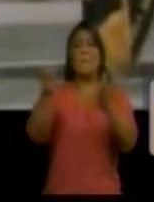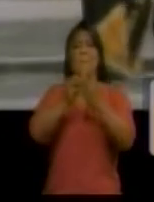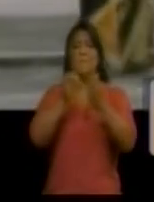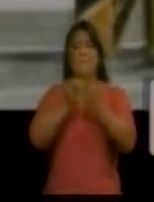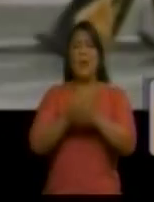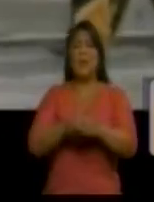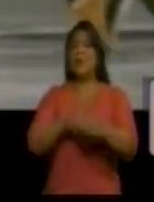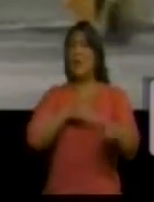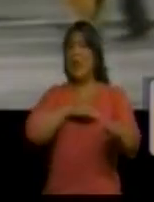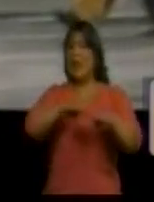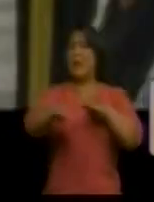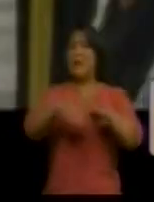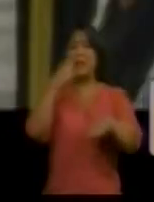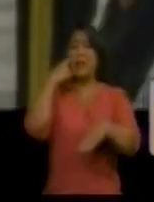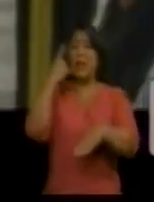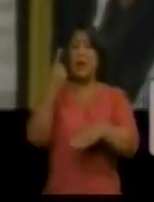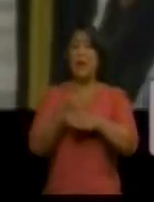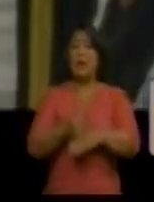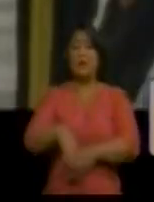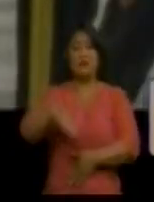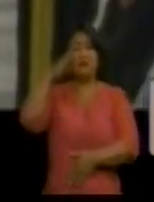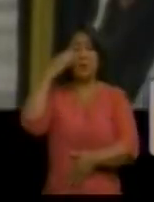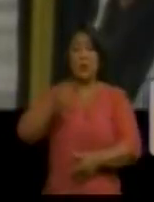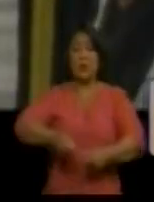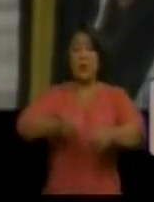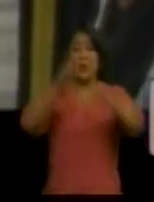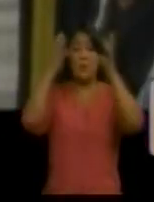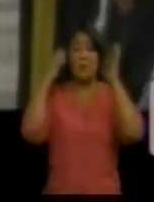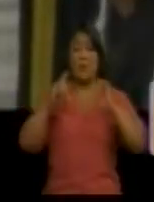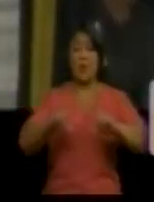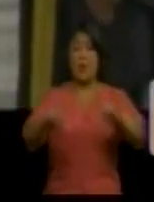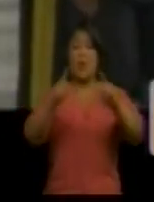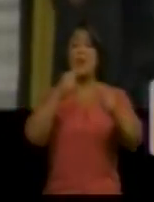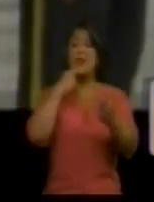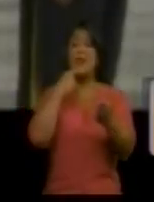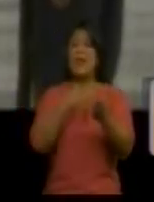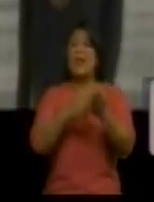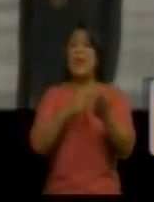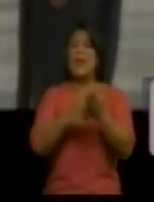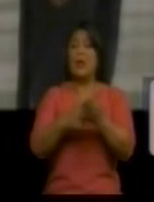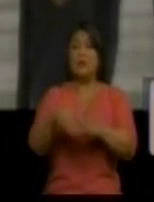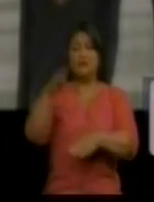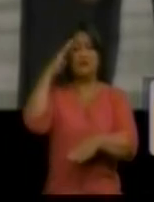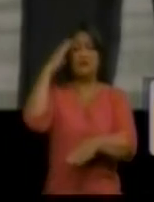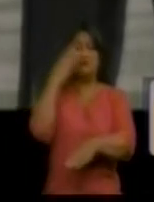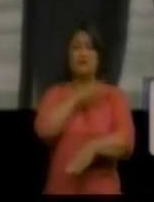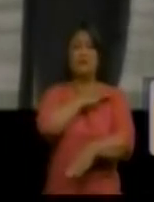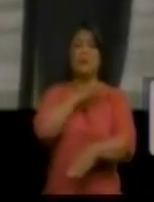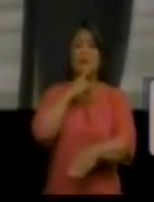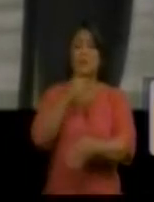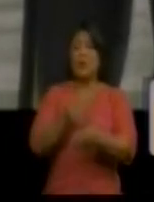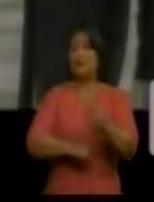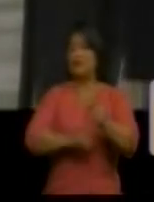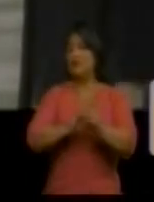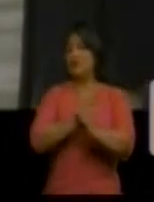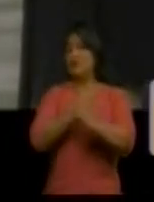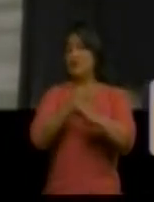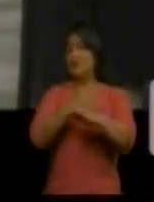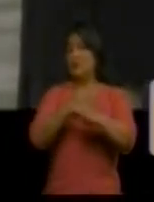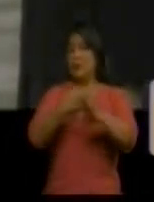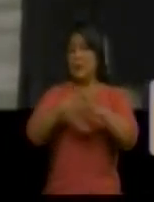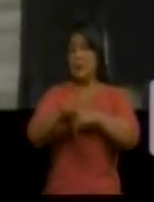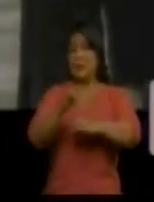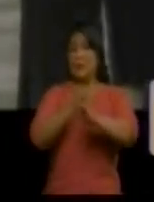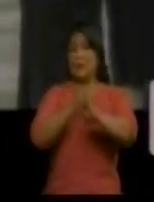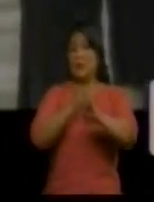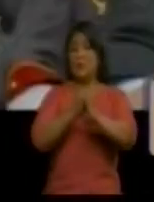primer mandatario Lenín Moreno entregó placas de reconocimiento al personal de las Fuerzas Armadas que se han destacado en sus funciones dentro de la